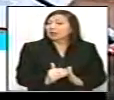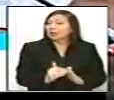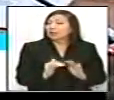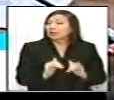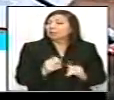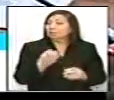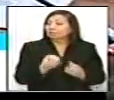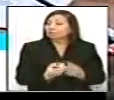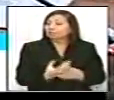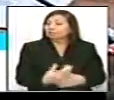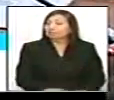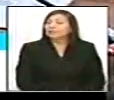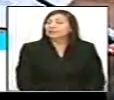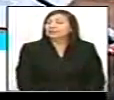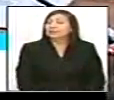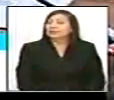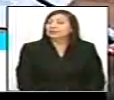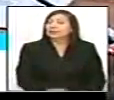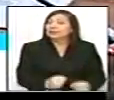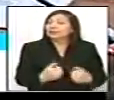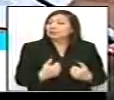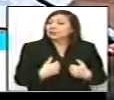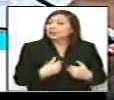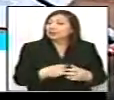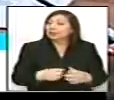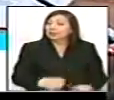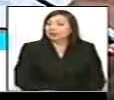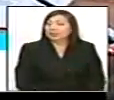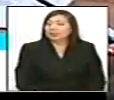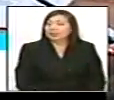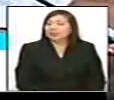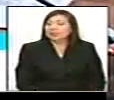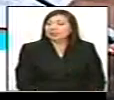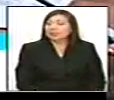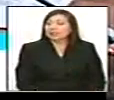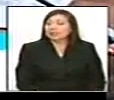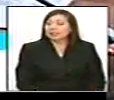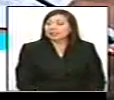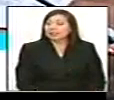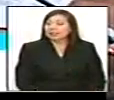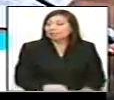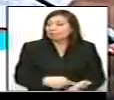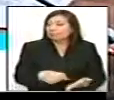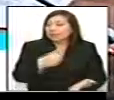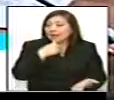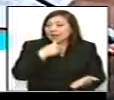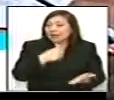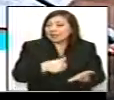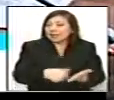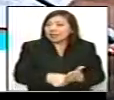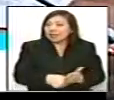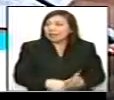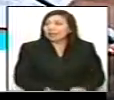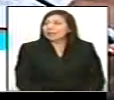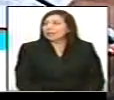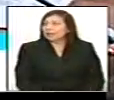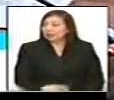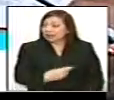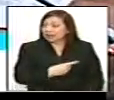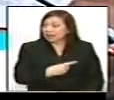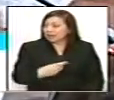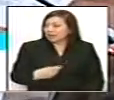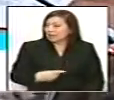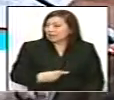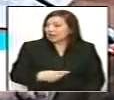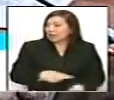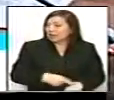plantas medicinales. Y hemos tenido que hacer, señora congresista, enviarle una carta notarial a la Dirección